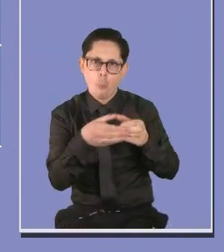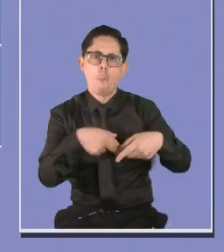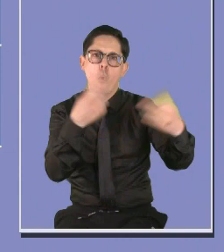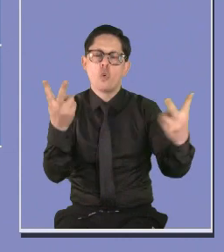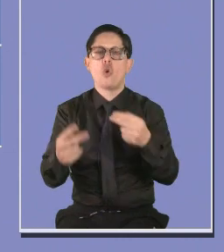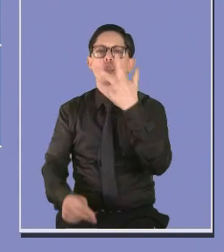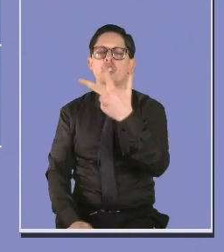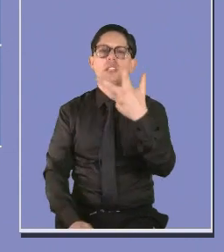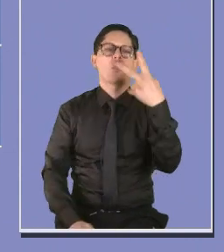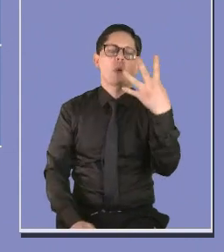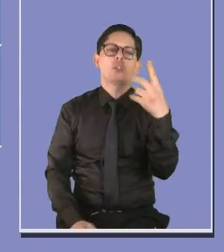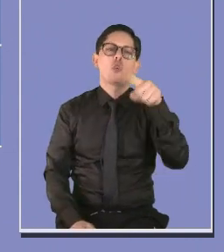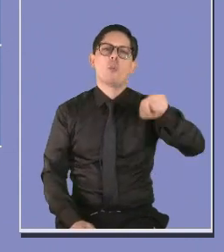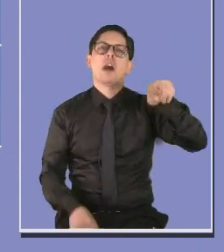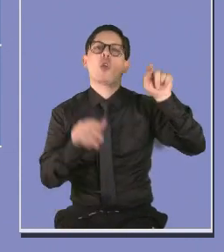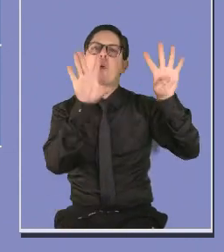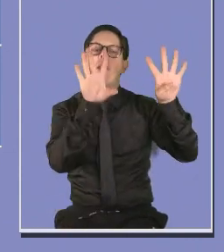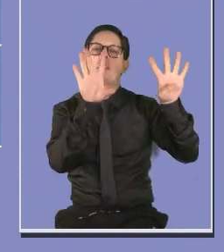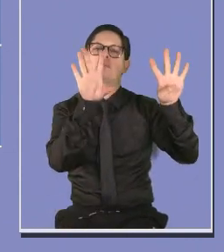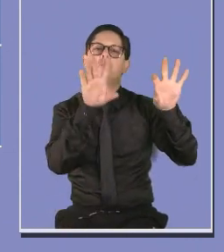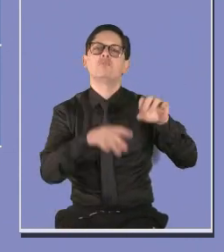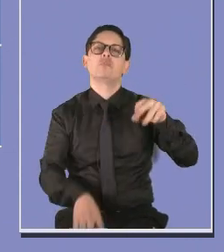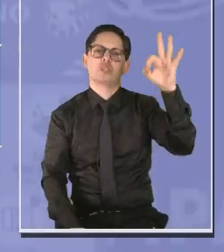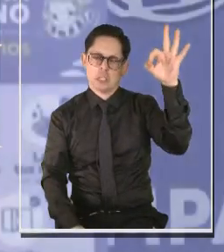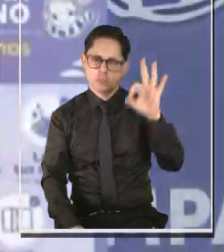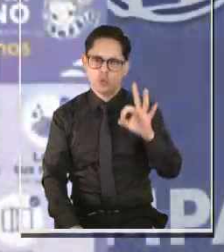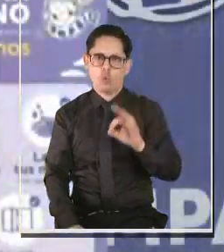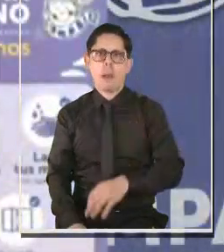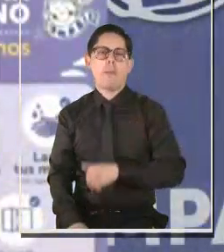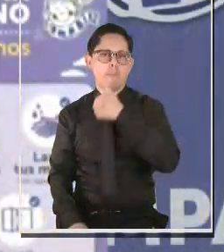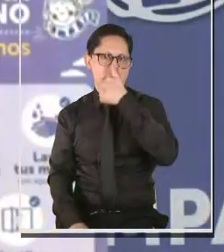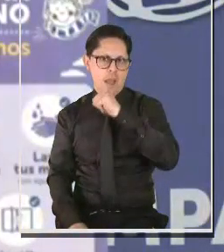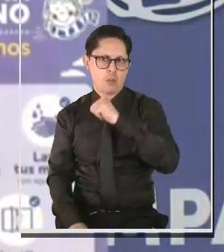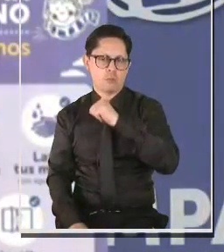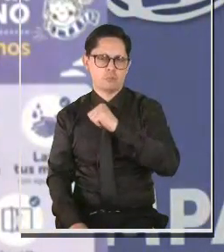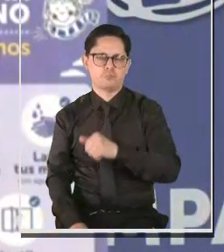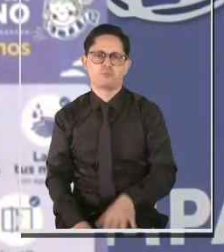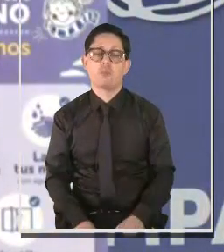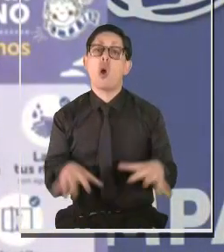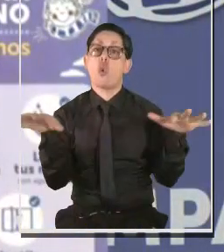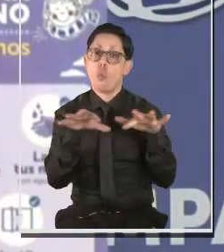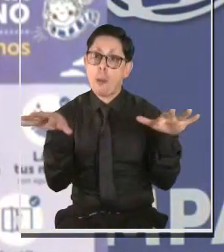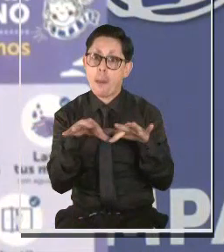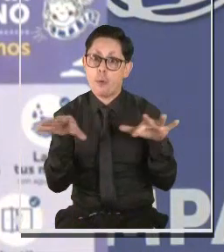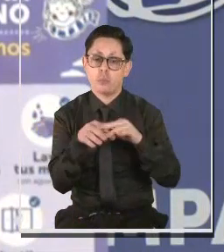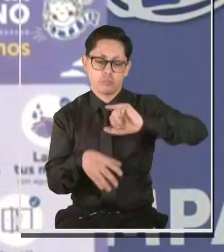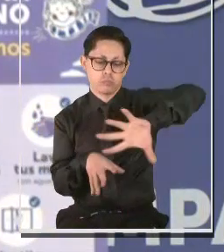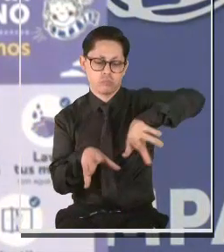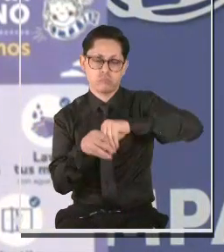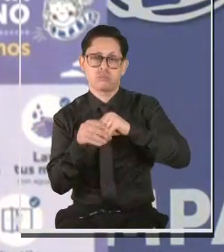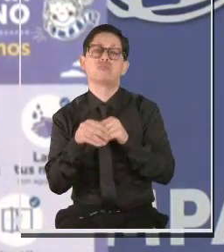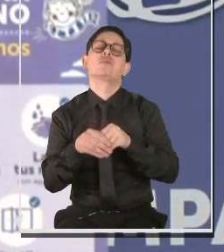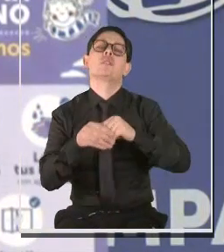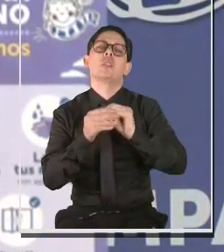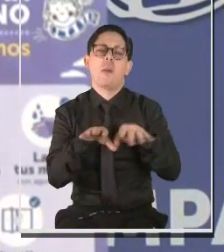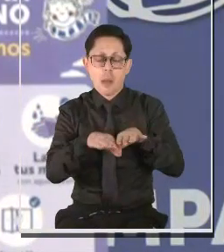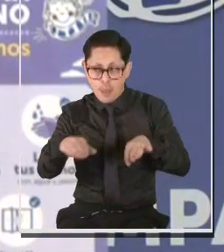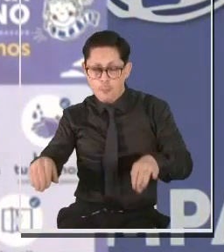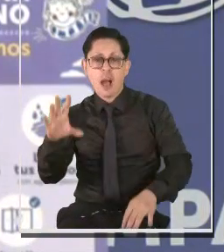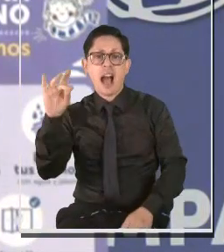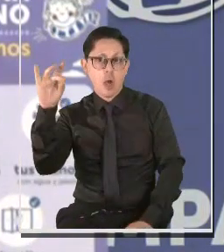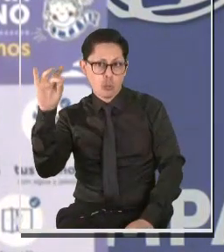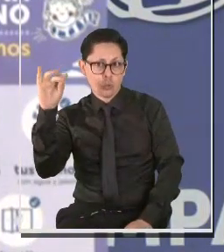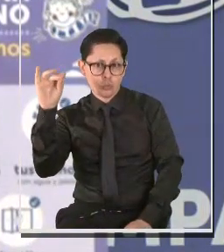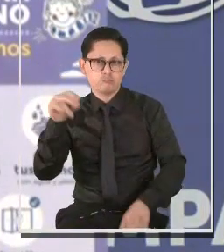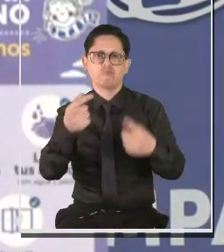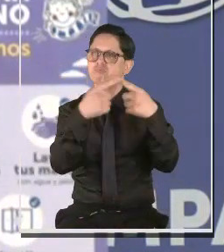un 84,9% en el sector privado la ocupación en el sistema integrado de camas críticas de adulto también